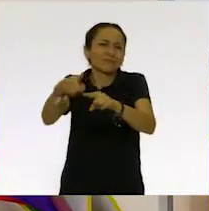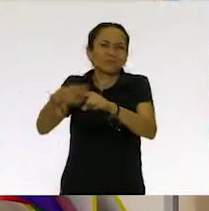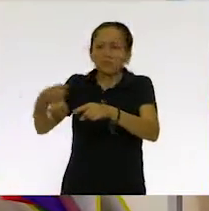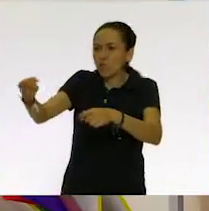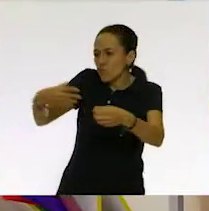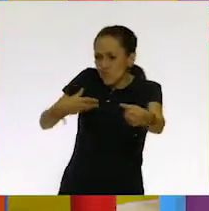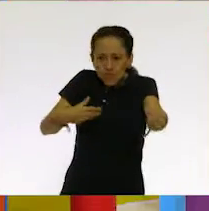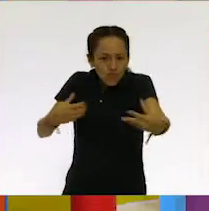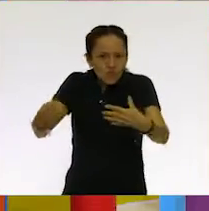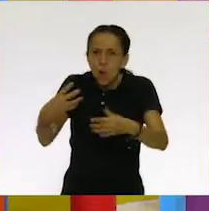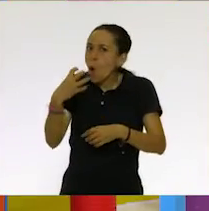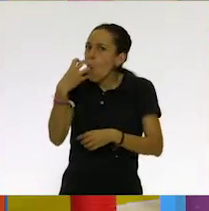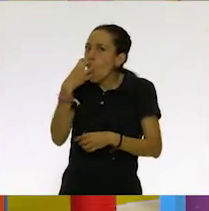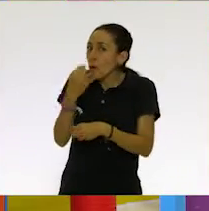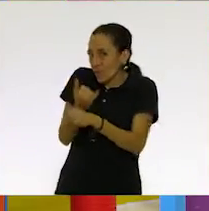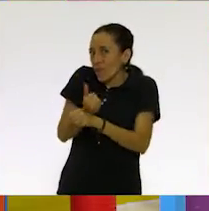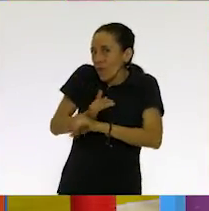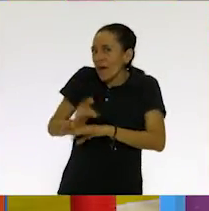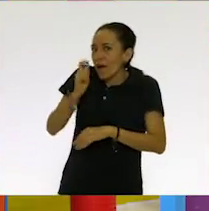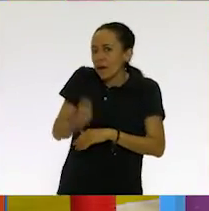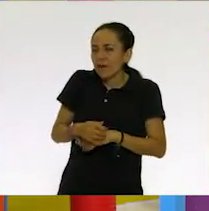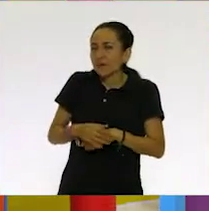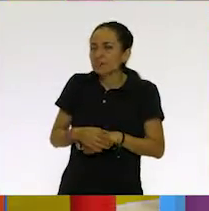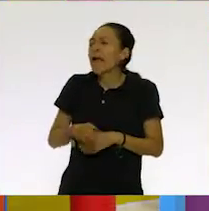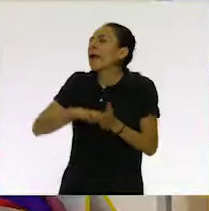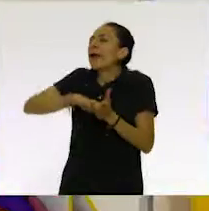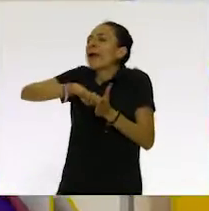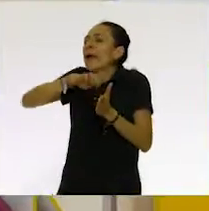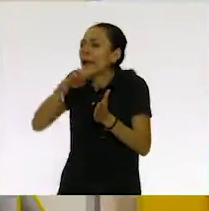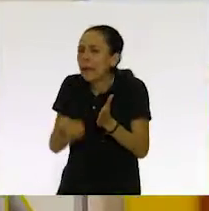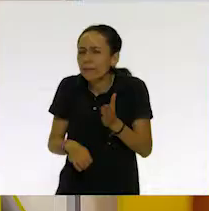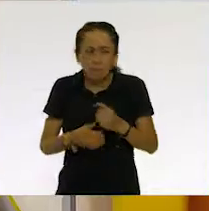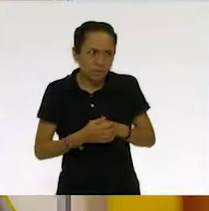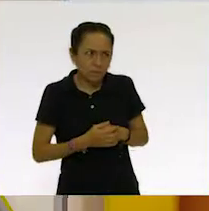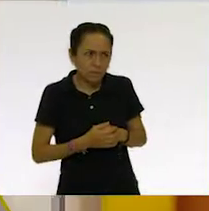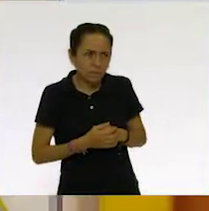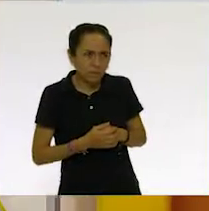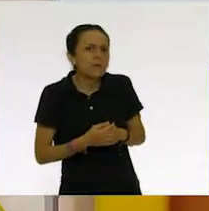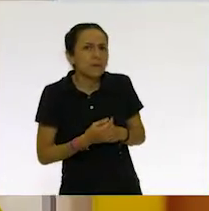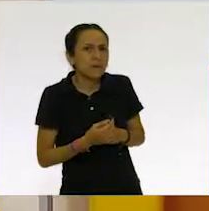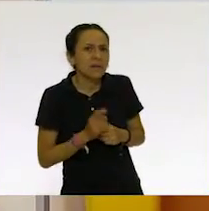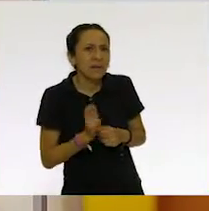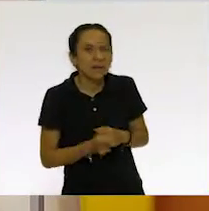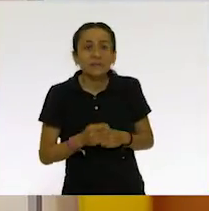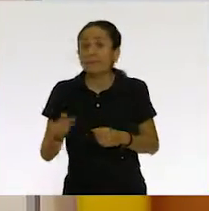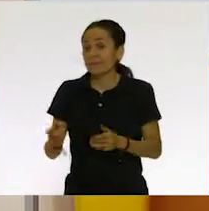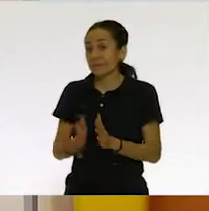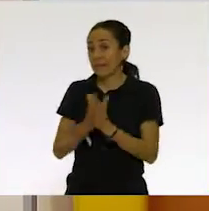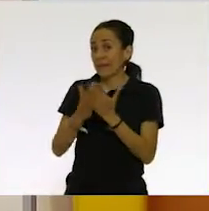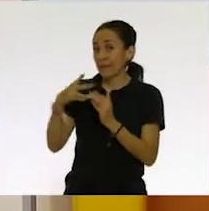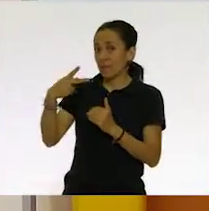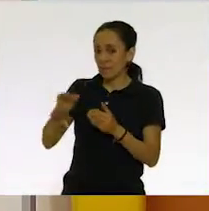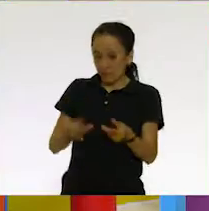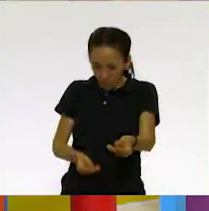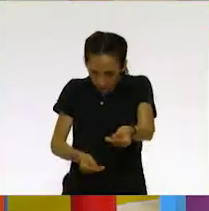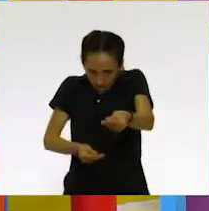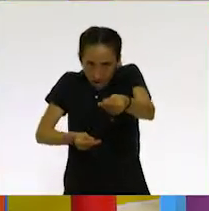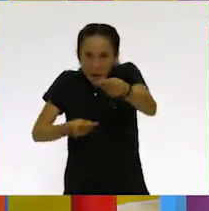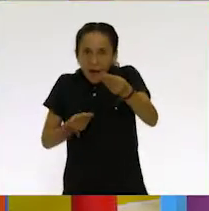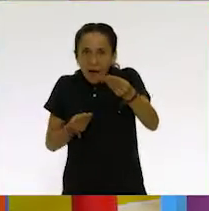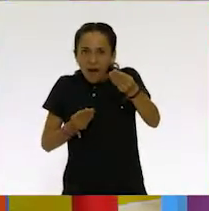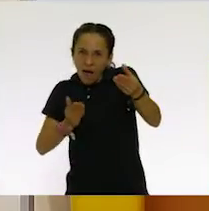crees? ¿Qué? En tus libros encontré esta enciclopedia. ¡Claro! ¡El mundo de